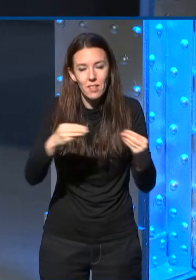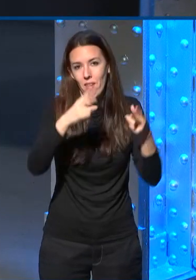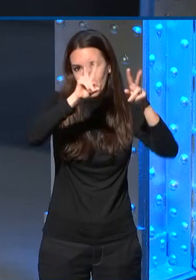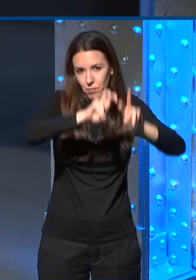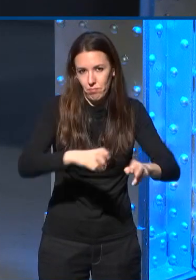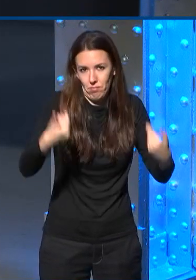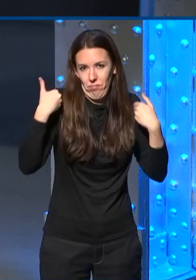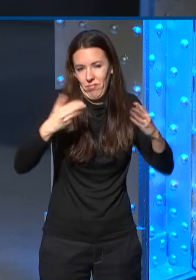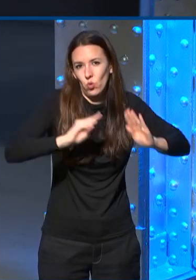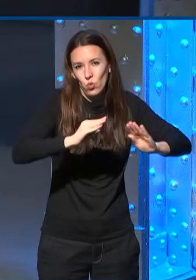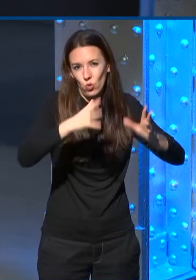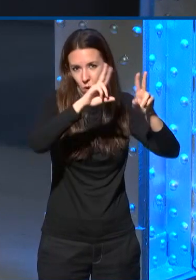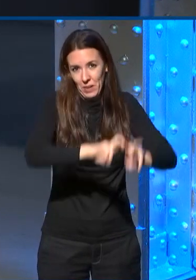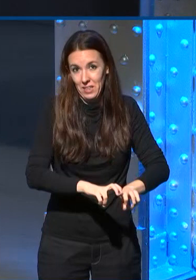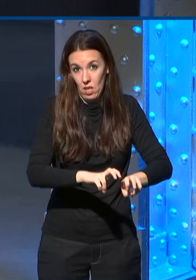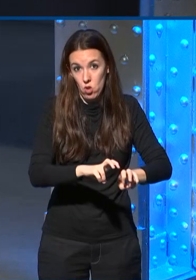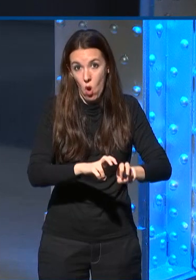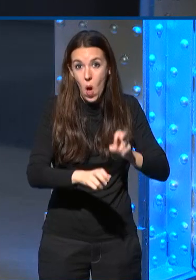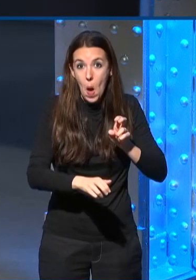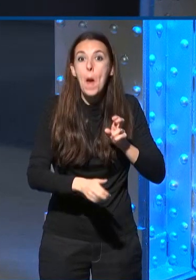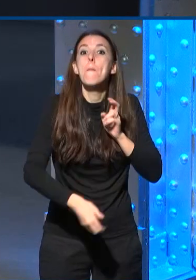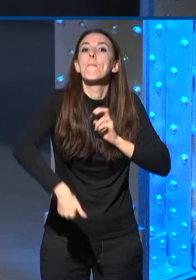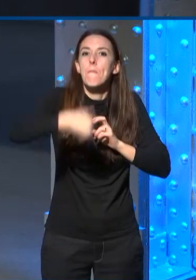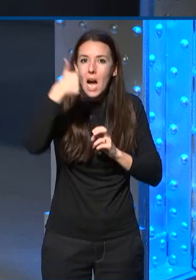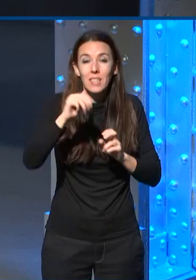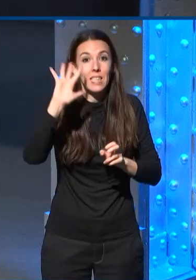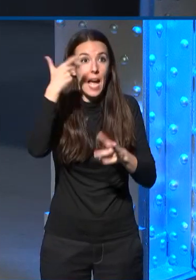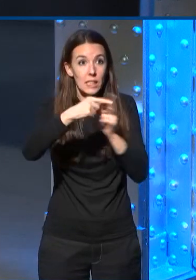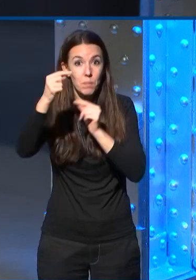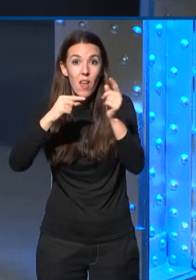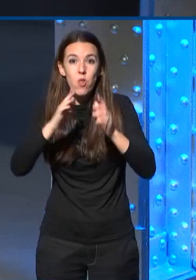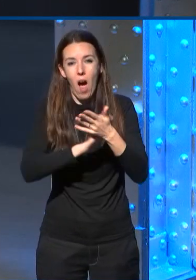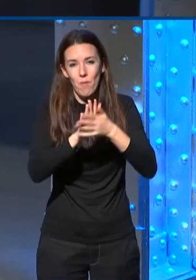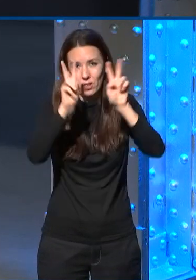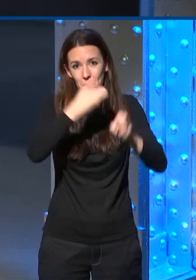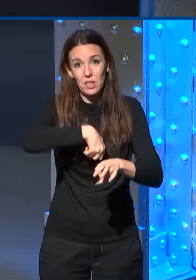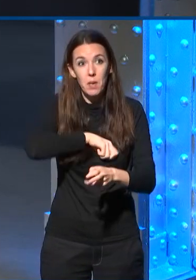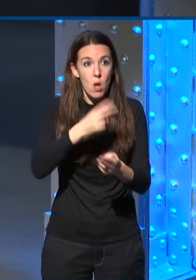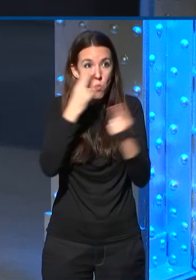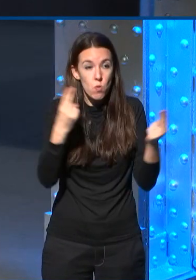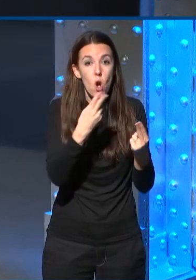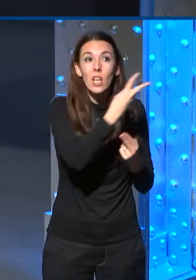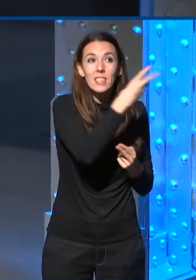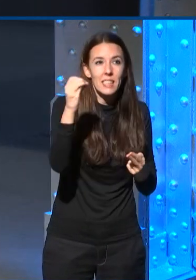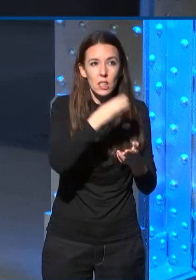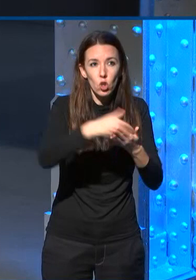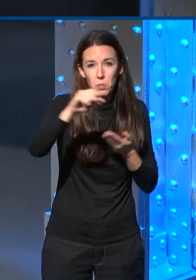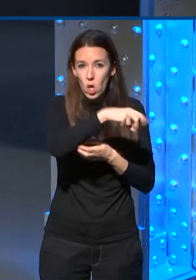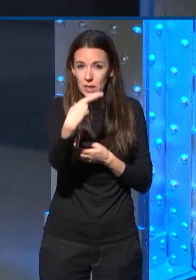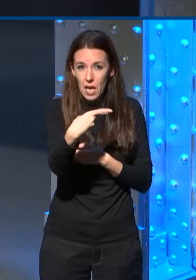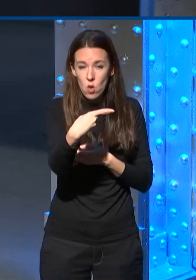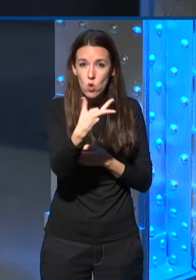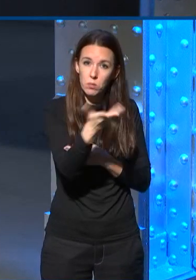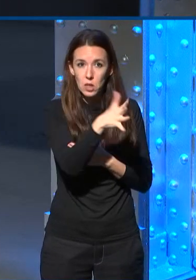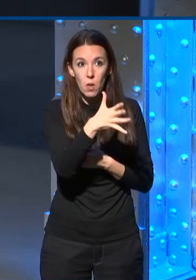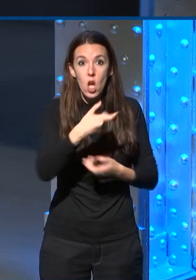investigación. Y eso no es todo, porque si el espacio a nivel español, a nivel público, son unos 300 millones de euros, que no es que